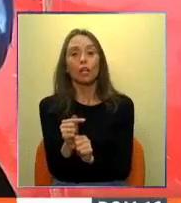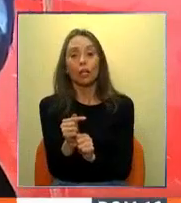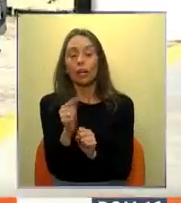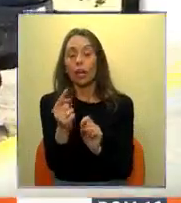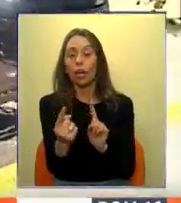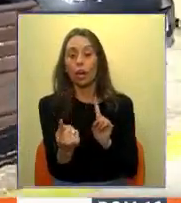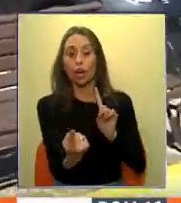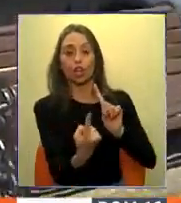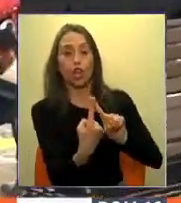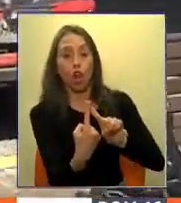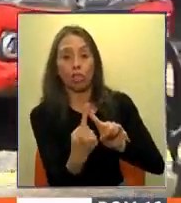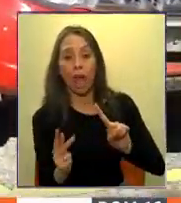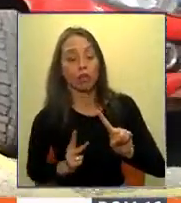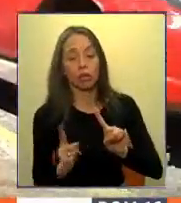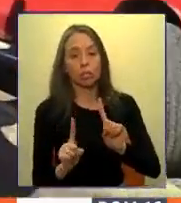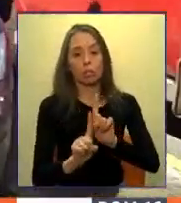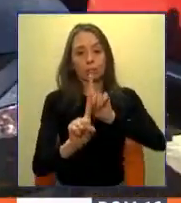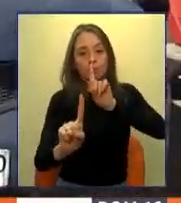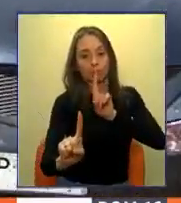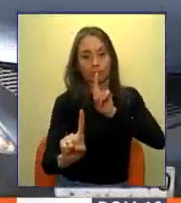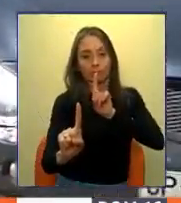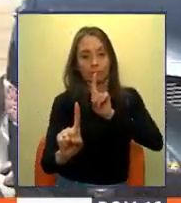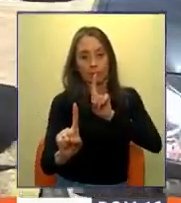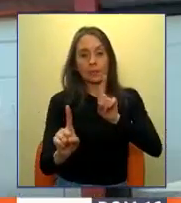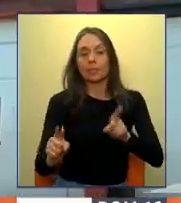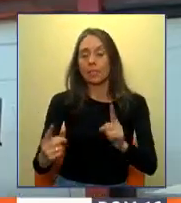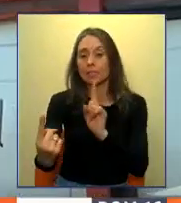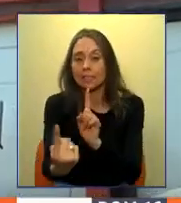de contacto con el cliente y ofreciendo los